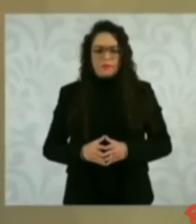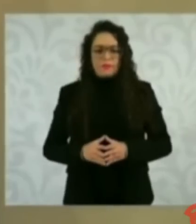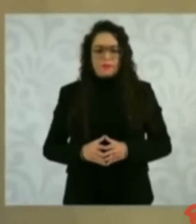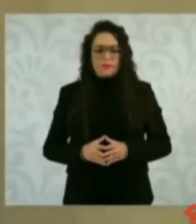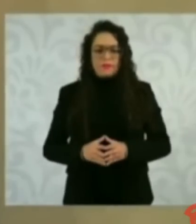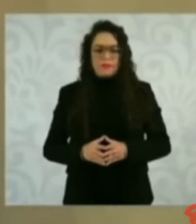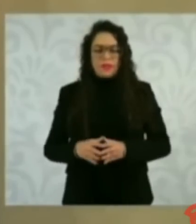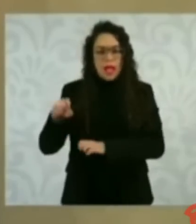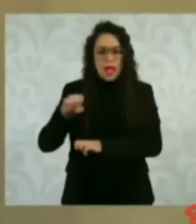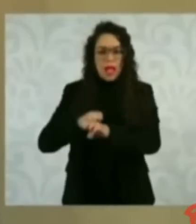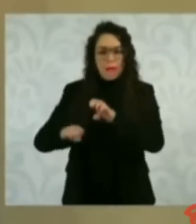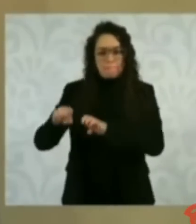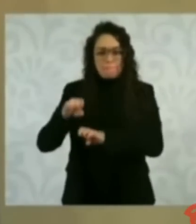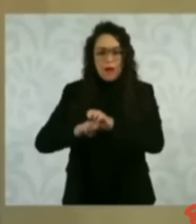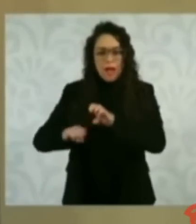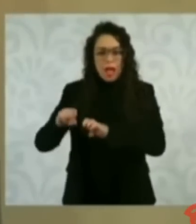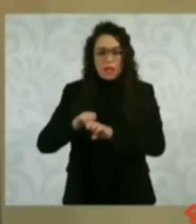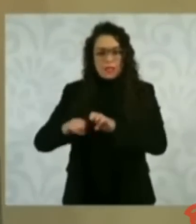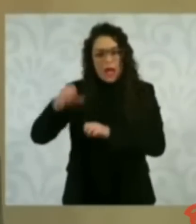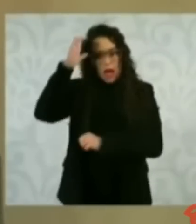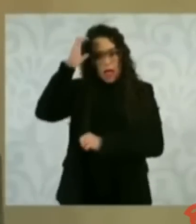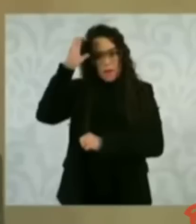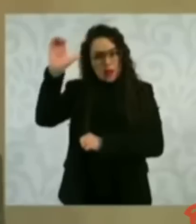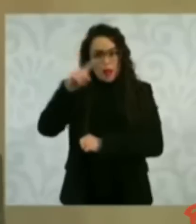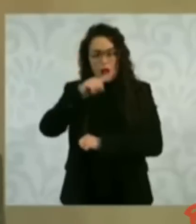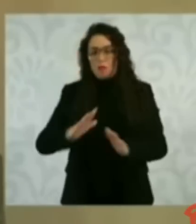Participar en una empresa criminal continua,